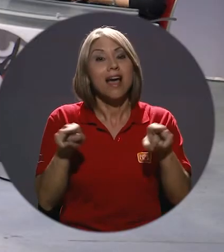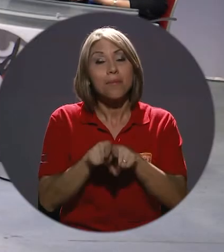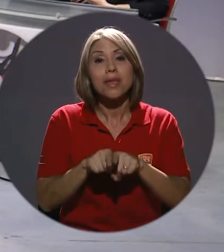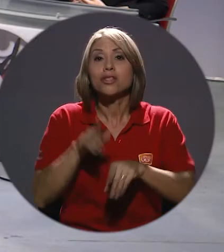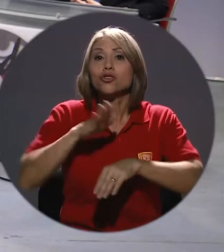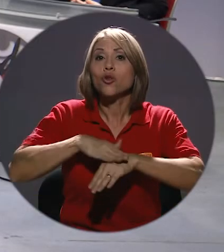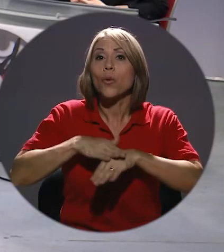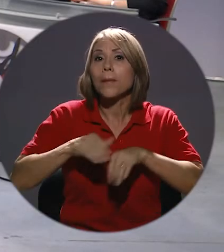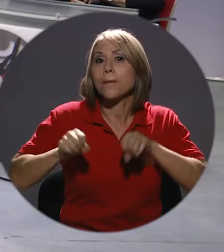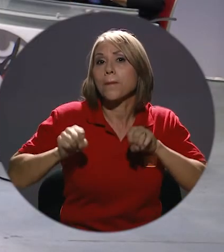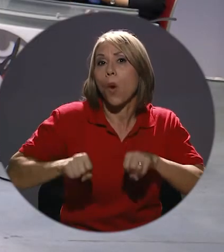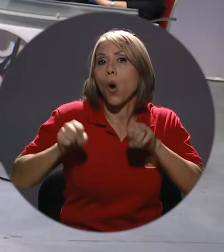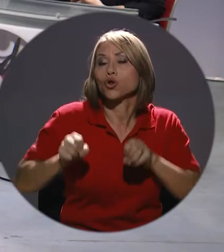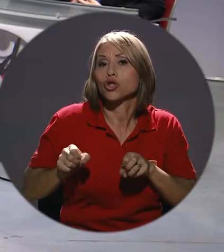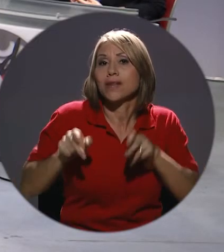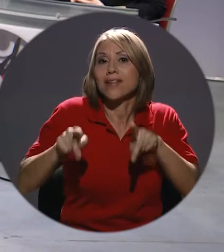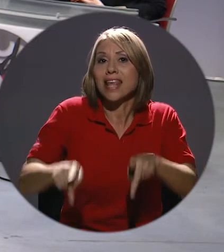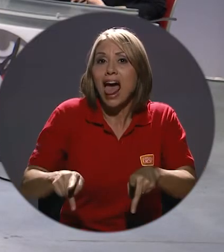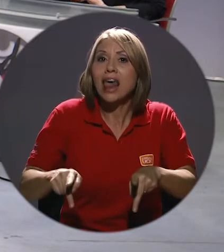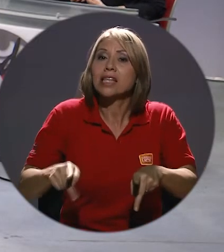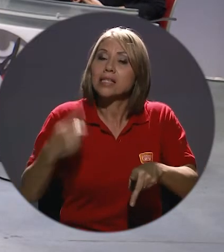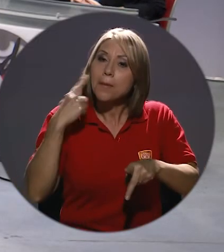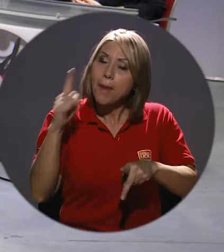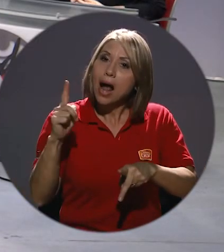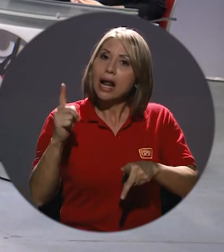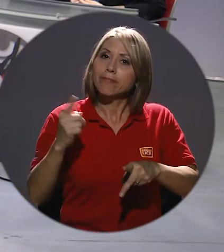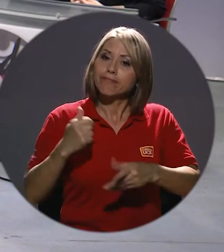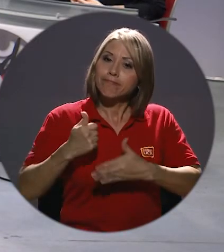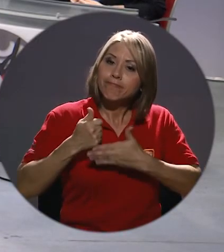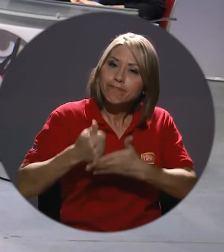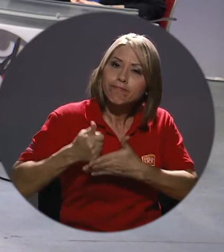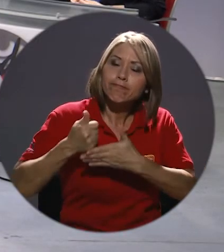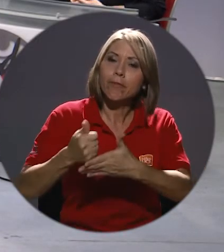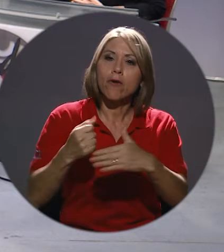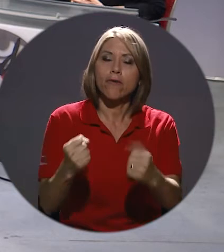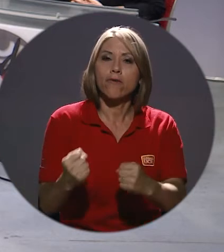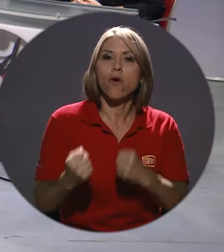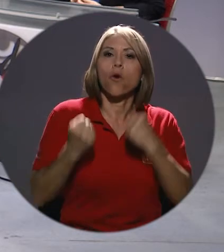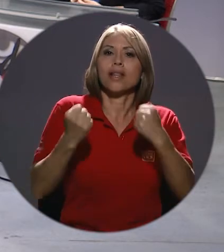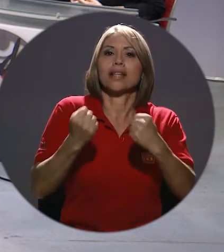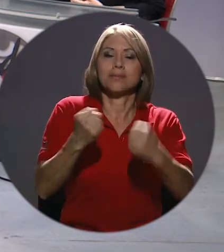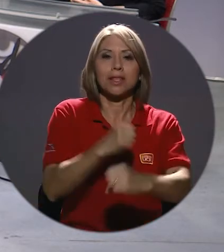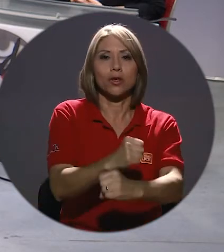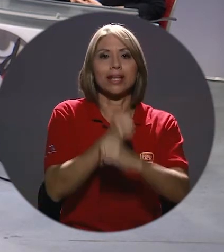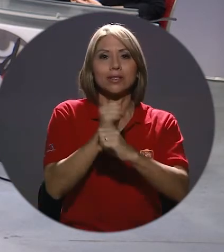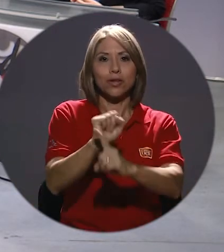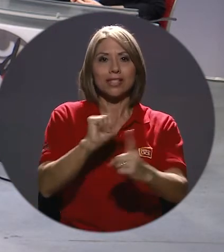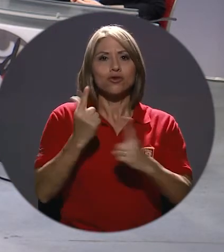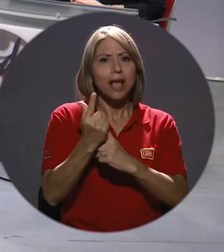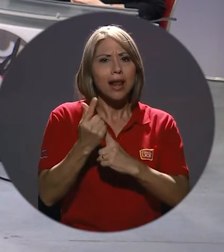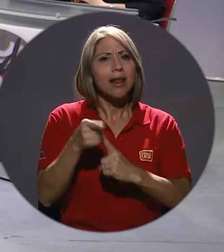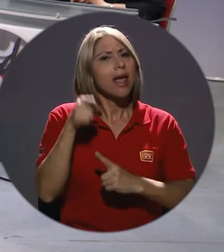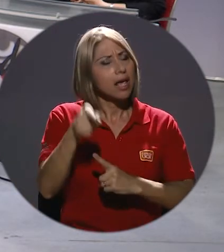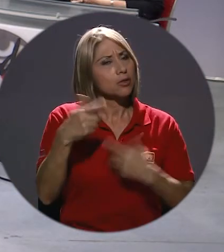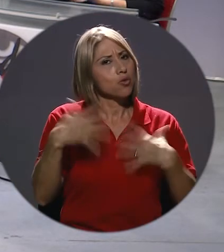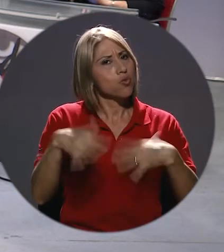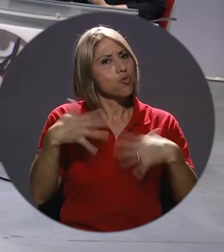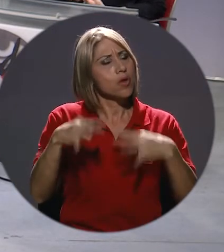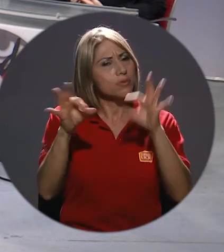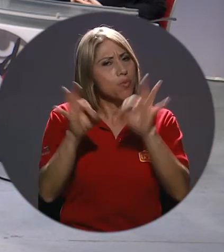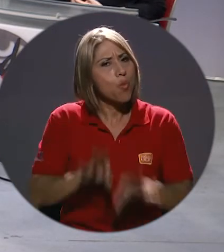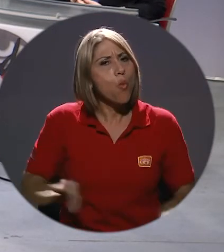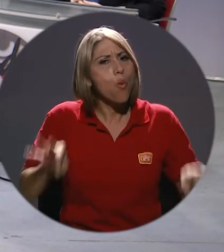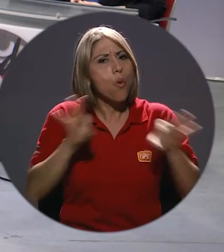de las posibilidades de sostener o de contribuir a un fortalecimiento de la seguridad social, es fundamental